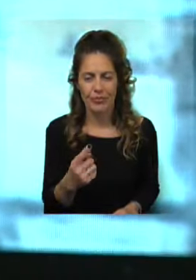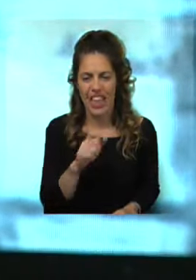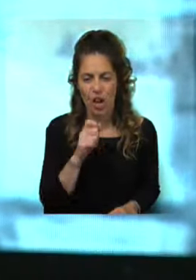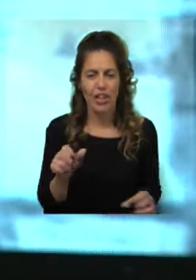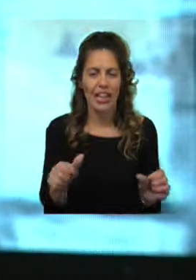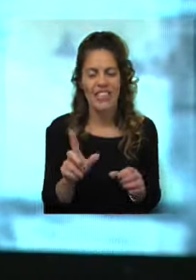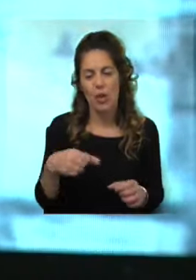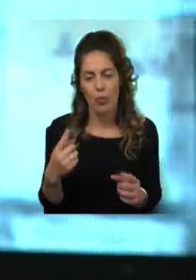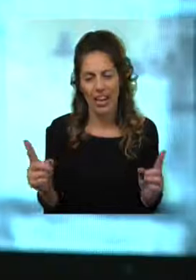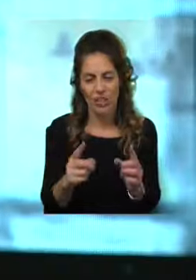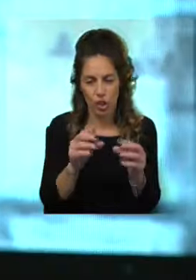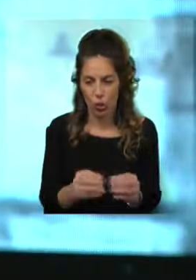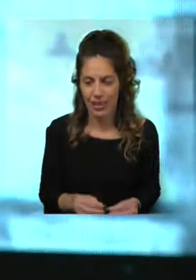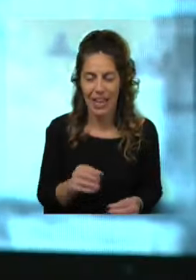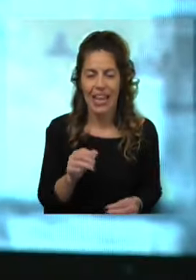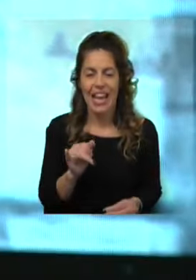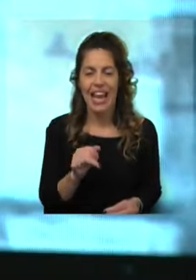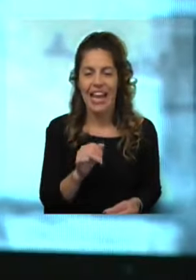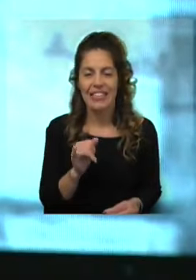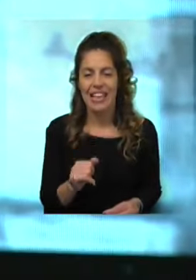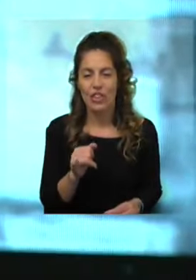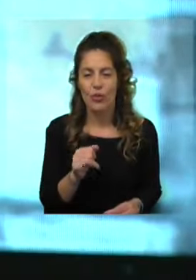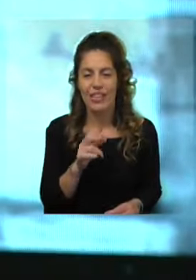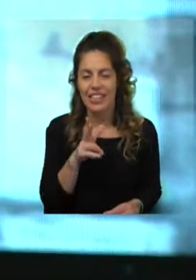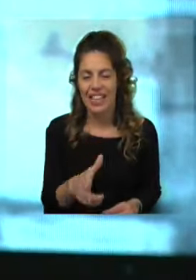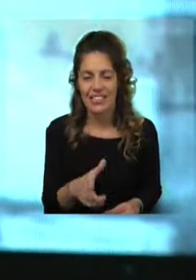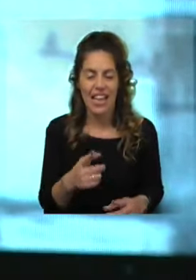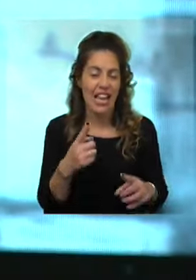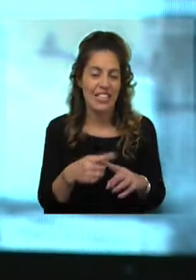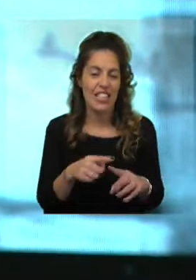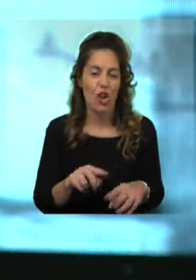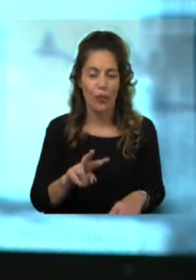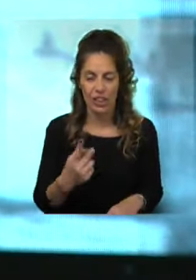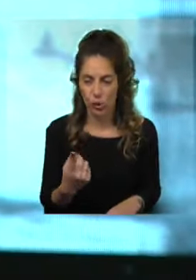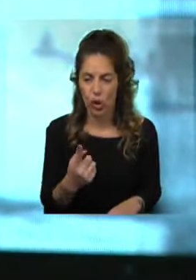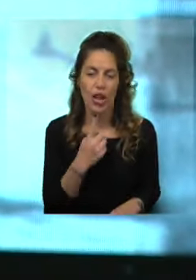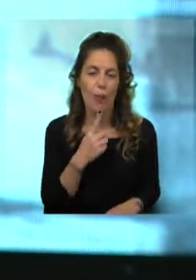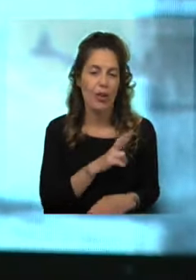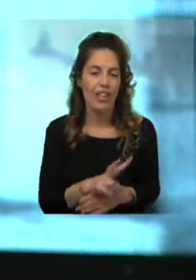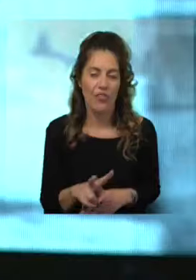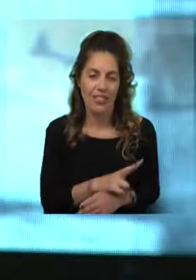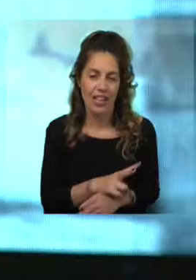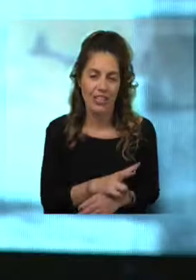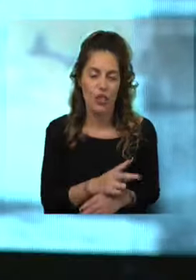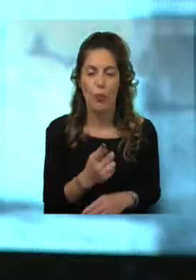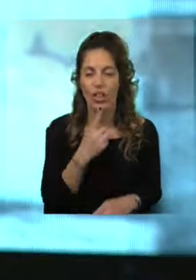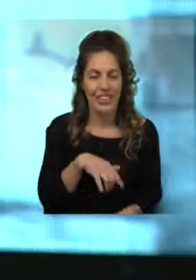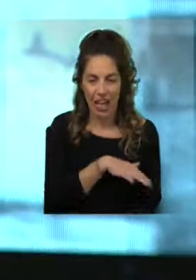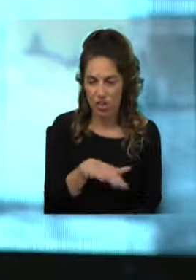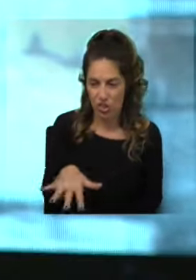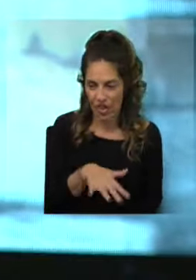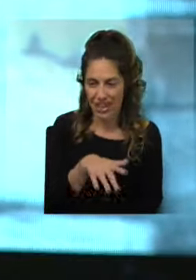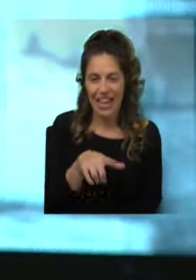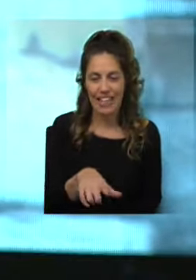es lo que dice es que si él tuviese que decir en el siglo XXI las políticas eh de defensa son en gran parte políticas sociales y es en